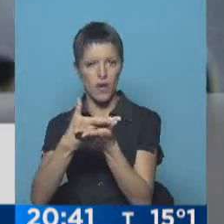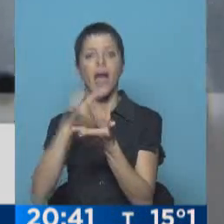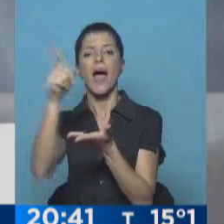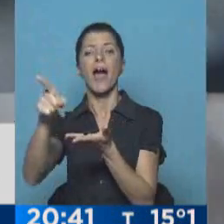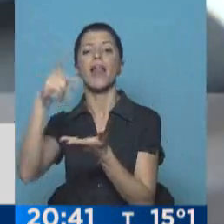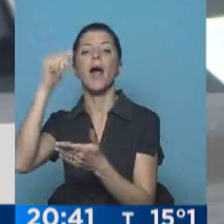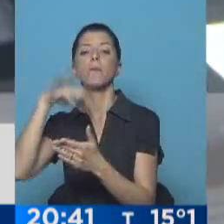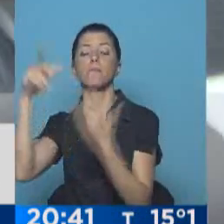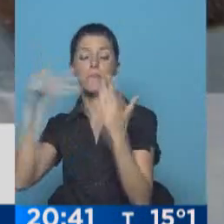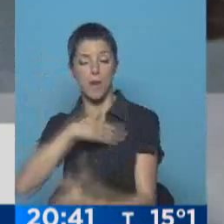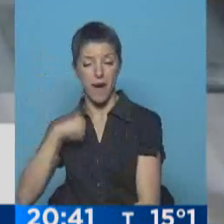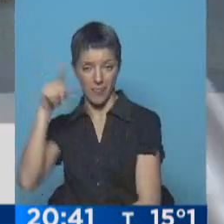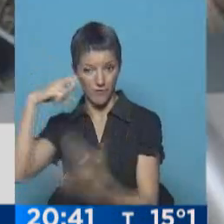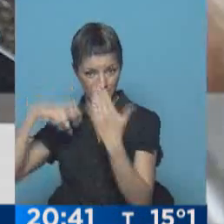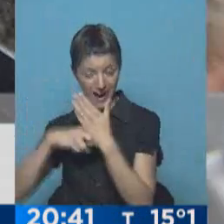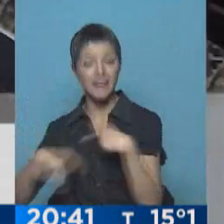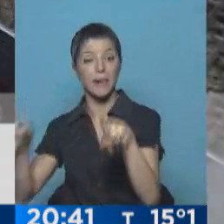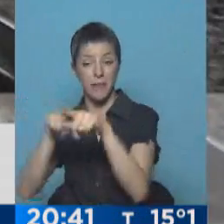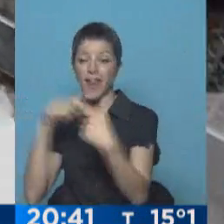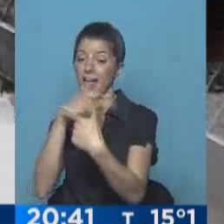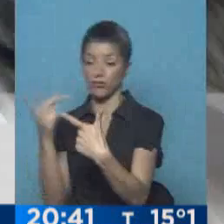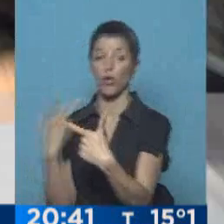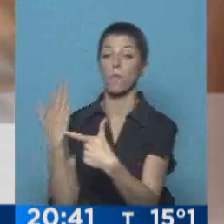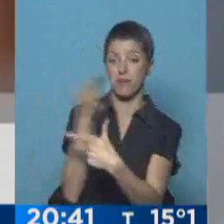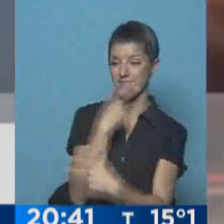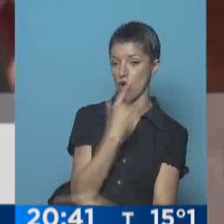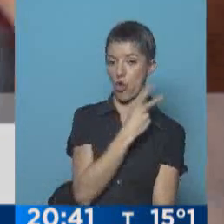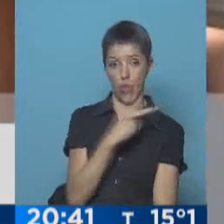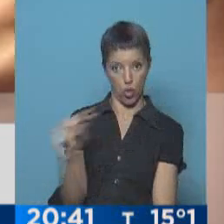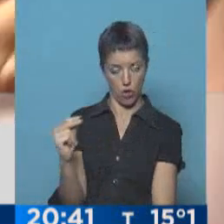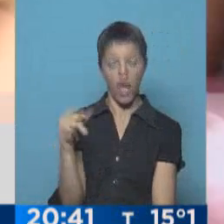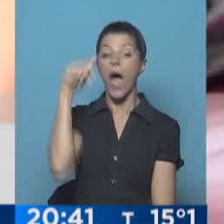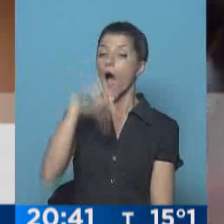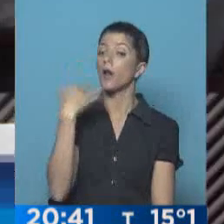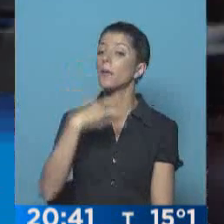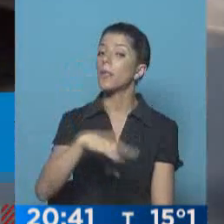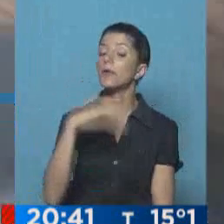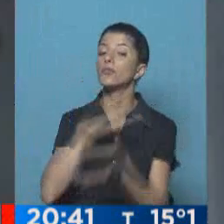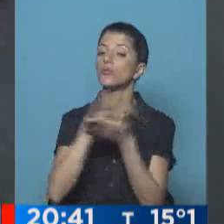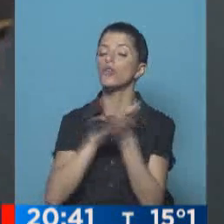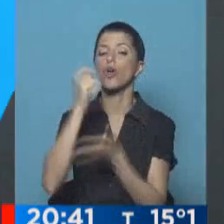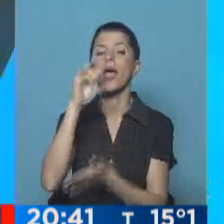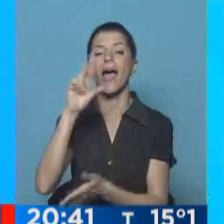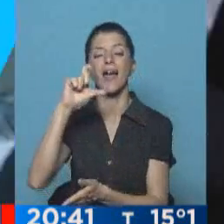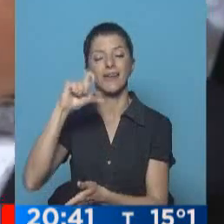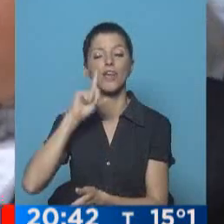Sandra Nisman, madre y hermana del fiscal fallecido. Ahora deberá resolver sobre Canicoba Corral.